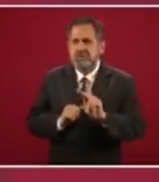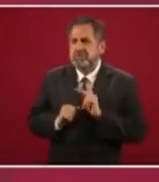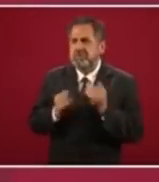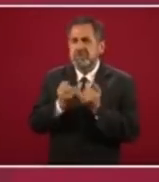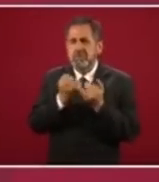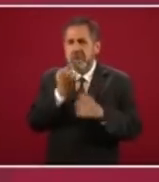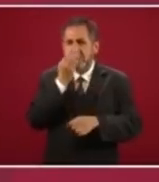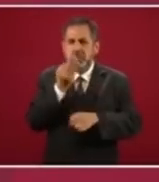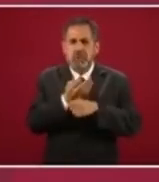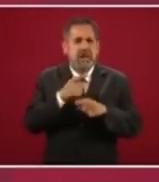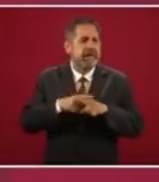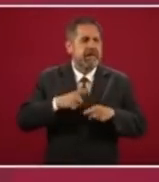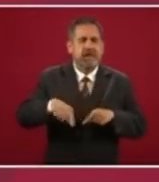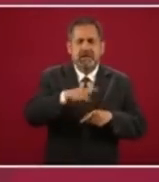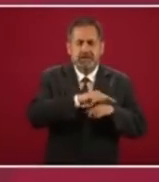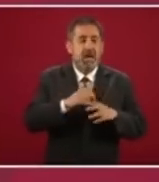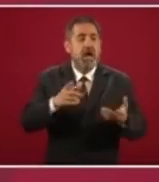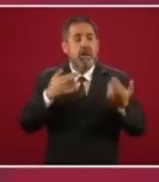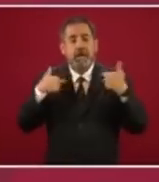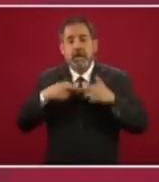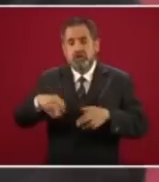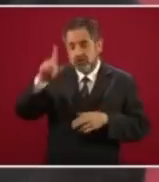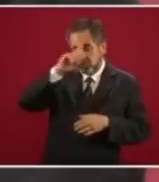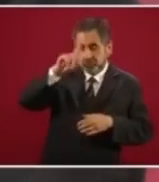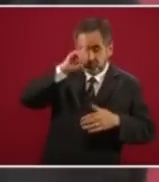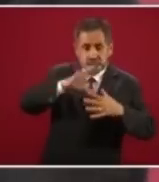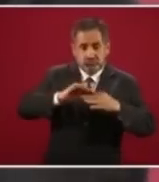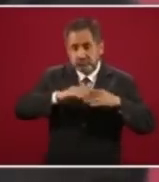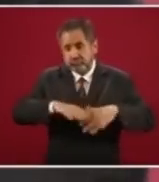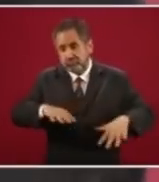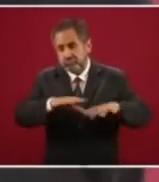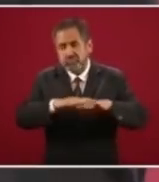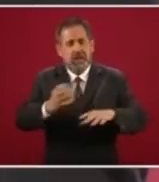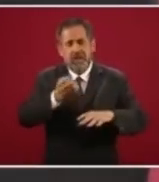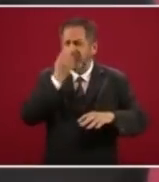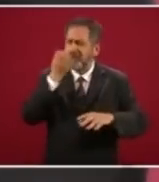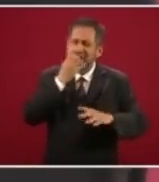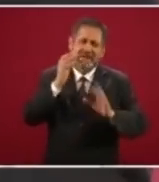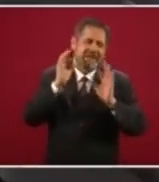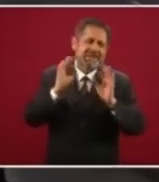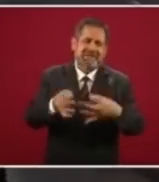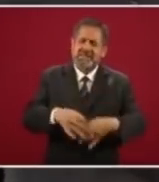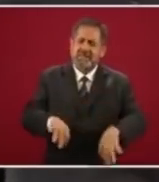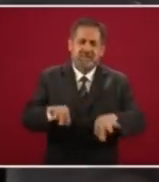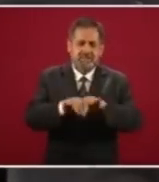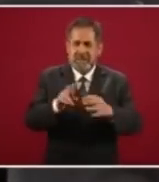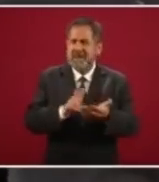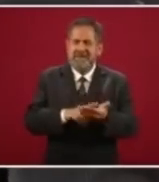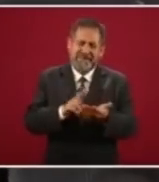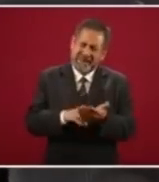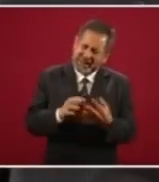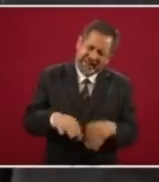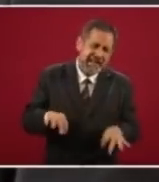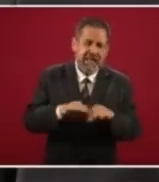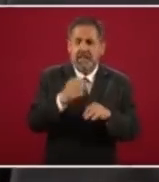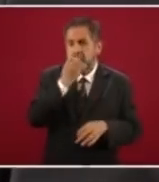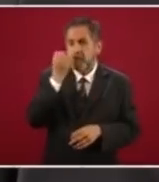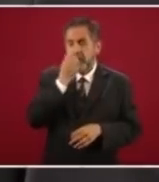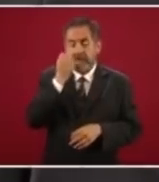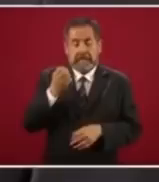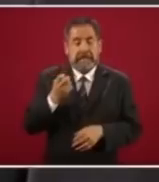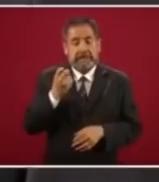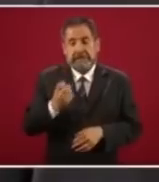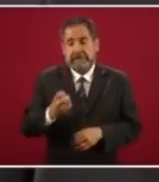estudiantes, con la orientación de los maestros. O sea, la escuela es importantísima. Es